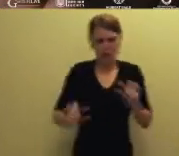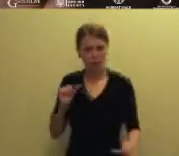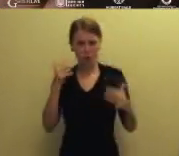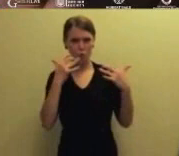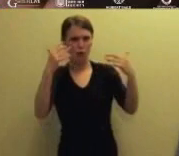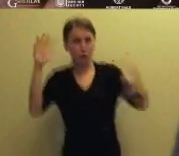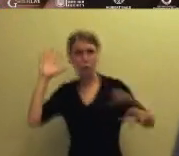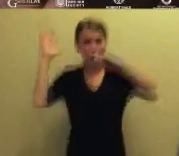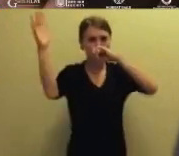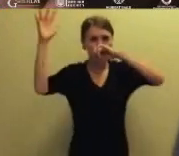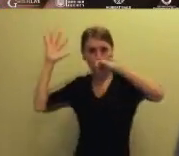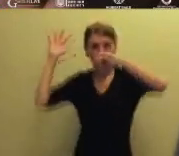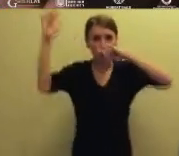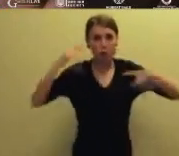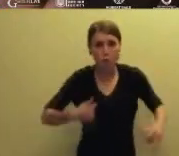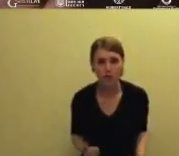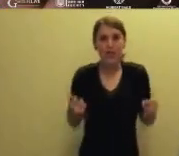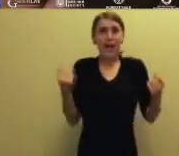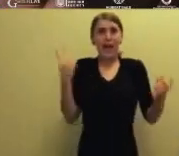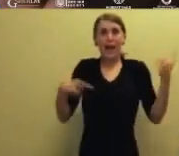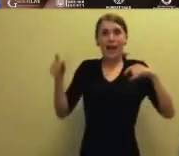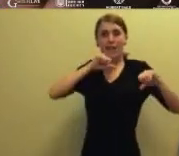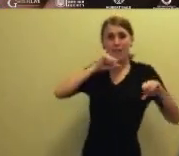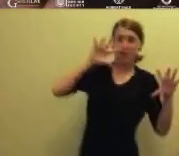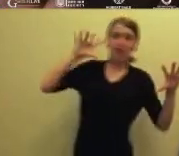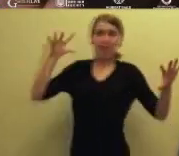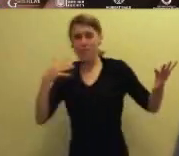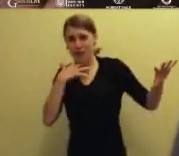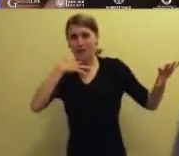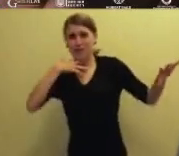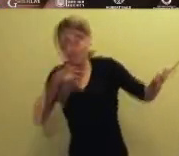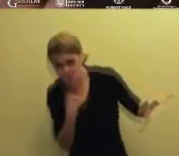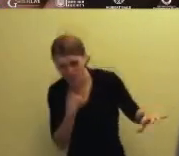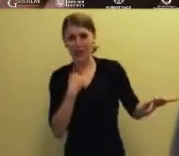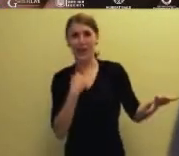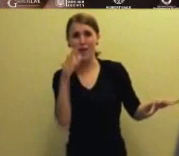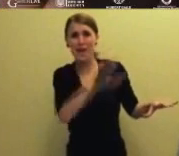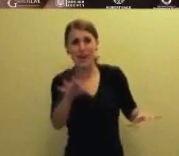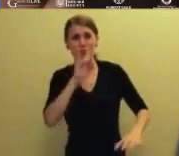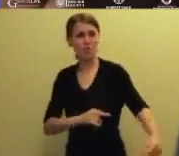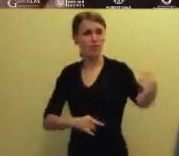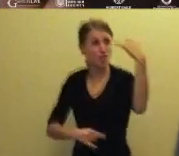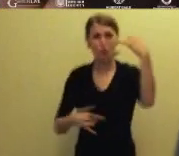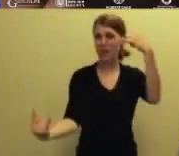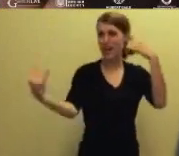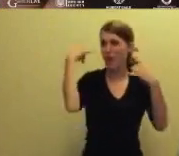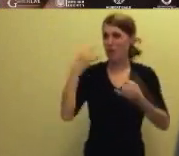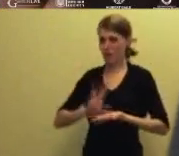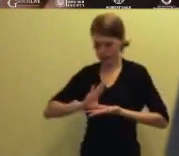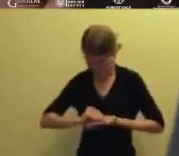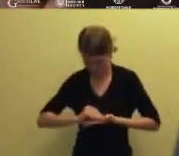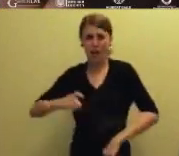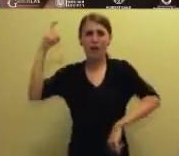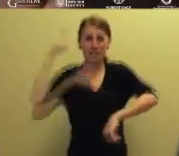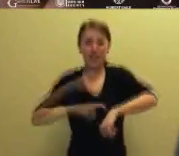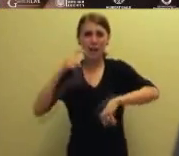catalogar con esas etiquetas y que son realmente buenas vamos es lo que sería un detallazo para detraer qué bueno que sí que puedes decir que técnicamente aporta